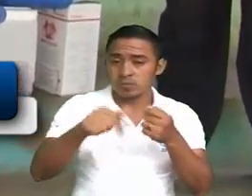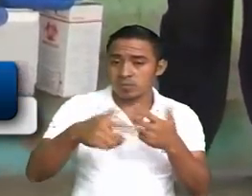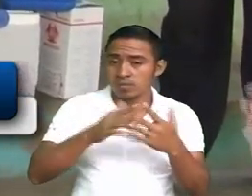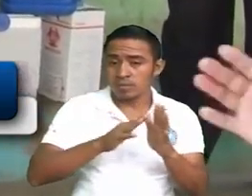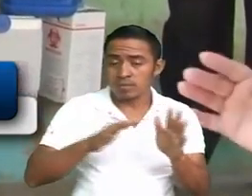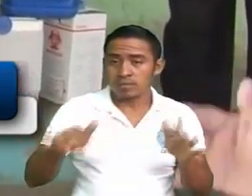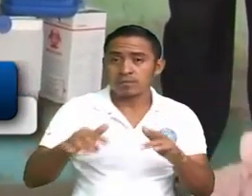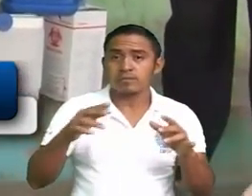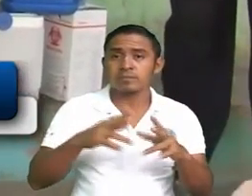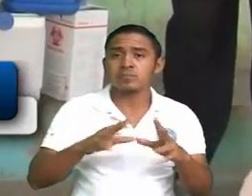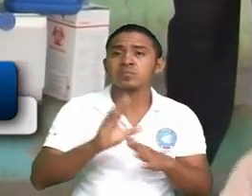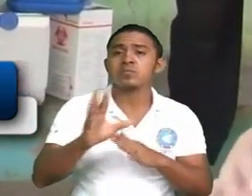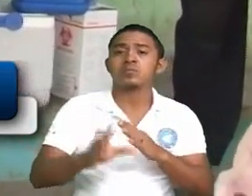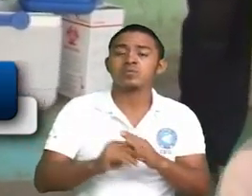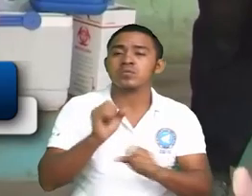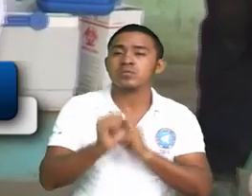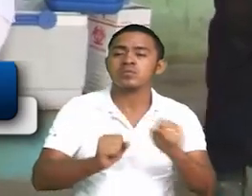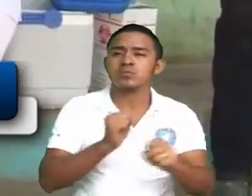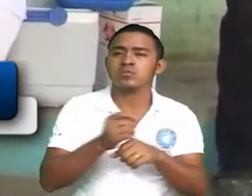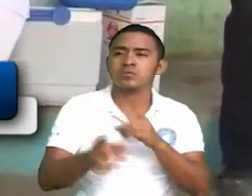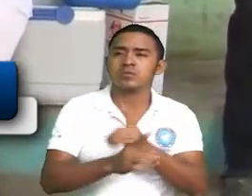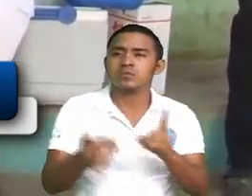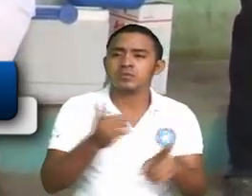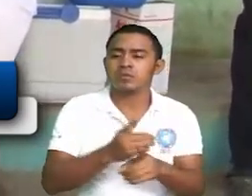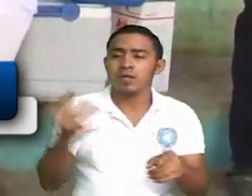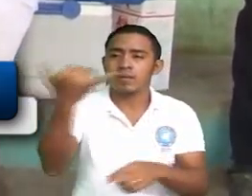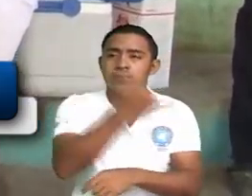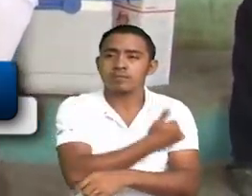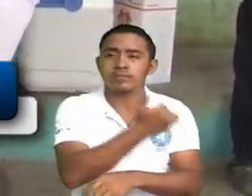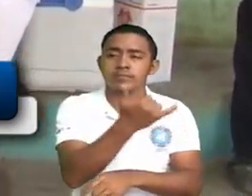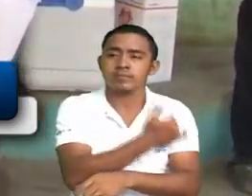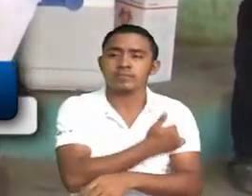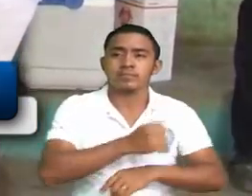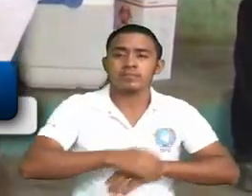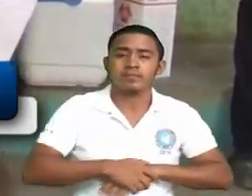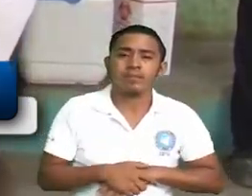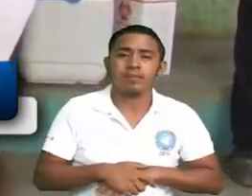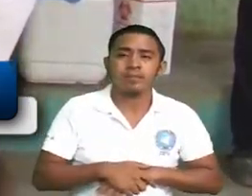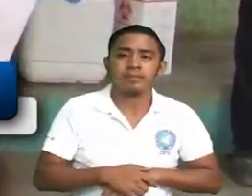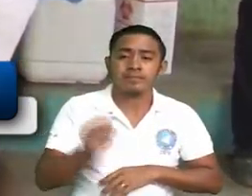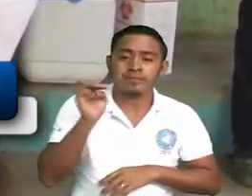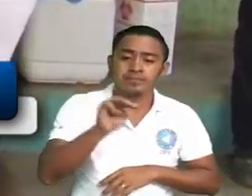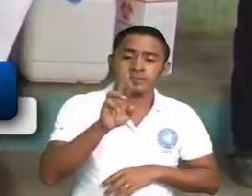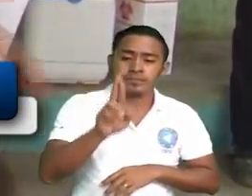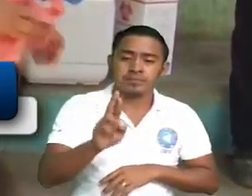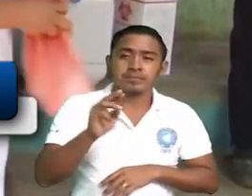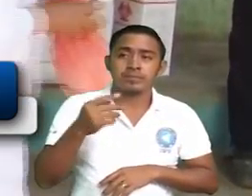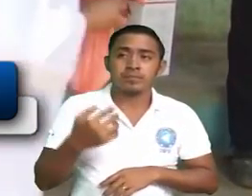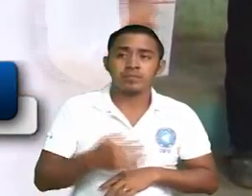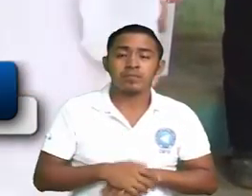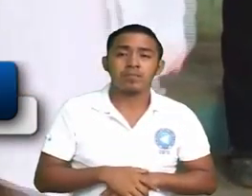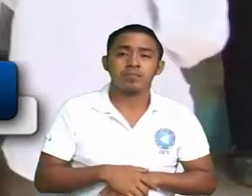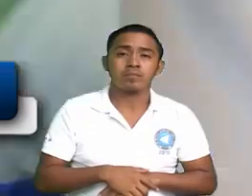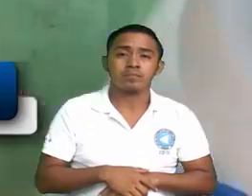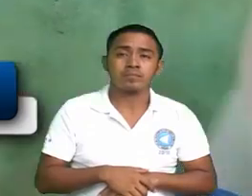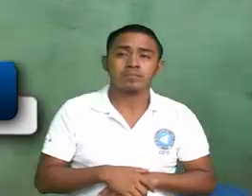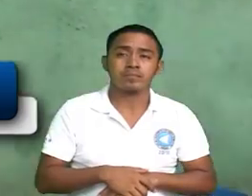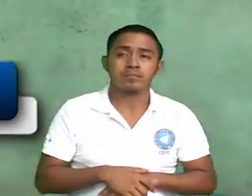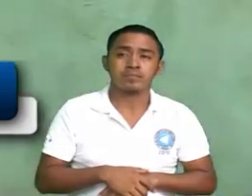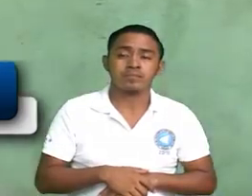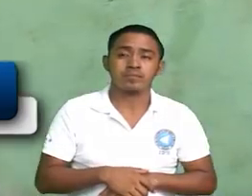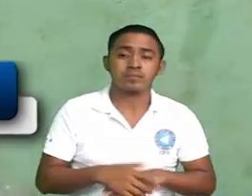aplicando. ¿Cada cuánto se debe aplicar esta vacuna, doctora? Bueno, la MR, la aplicación de ella son,